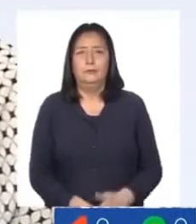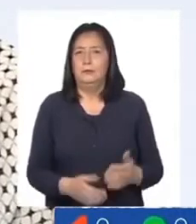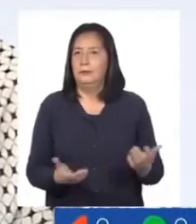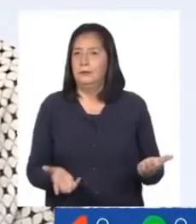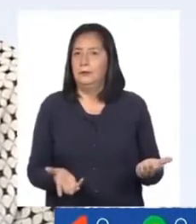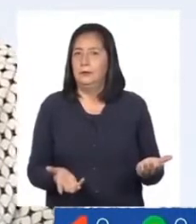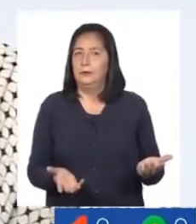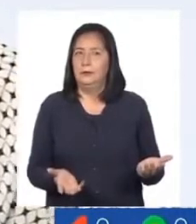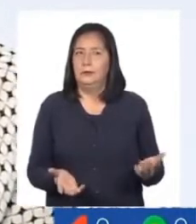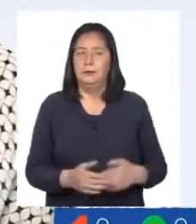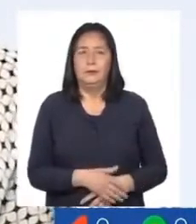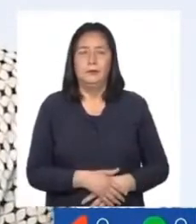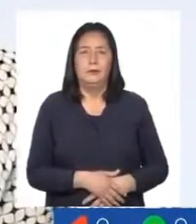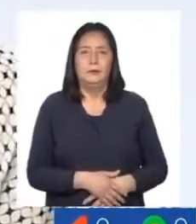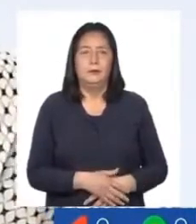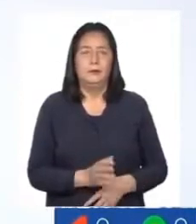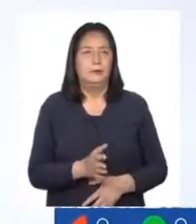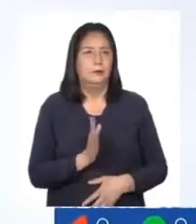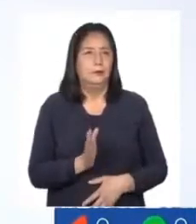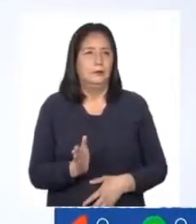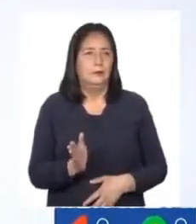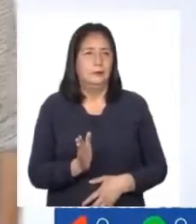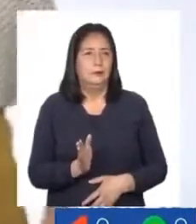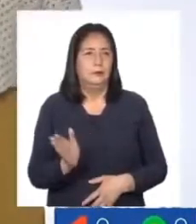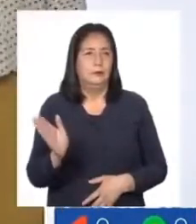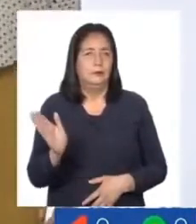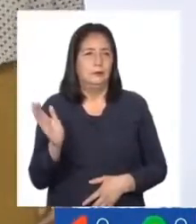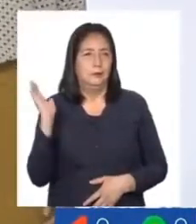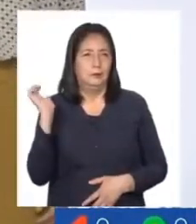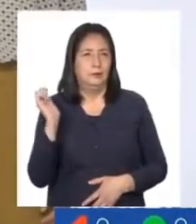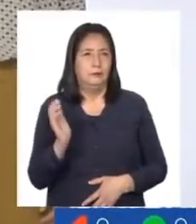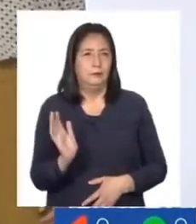Hacia nuestra diagonal izquierda atrás.